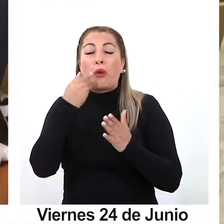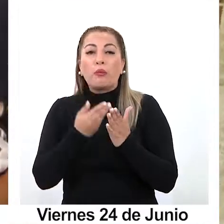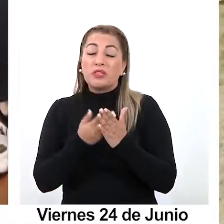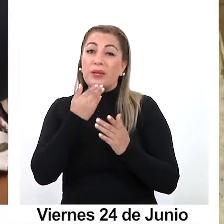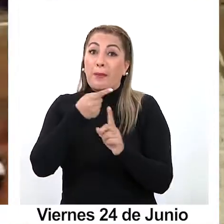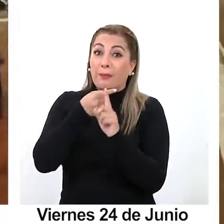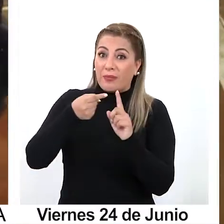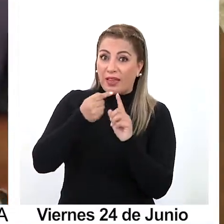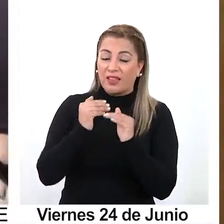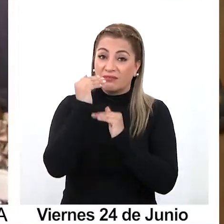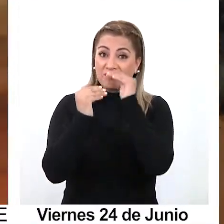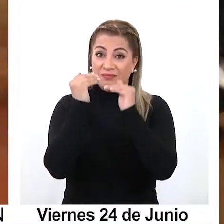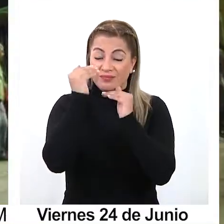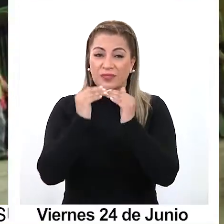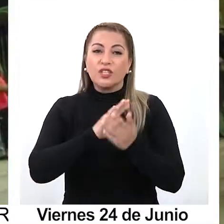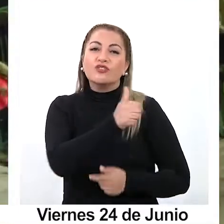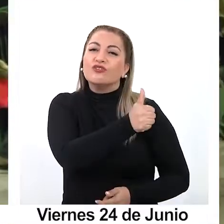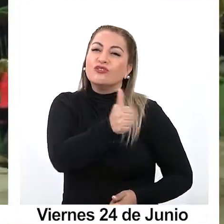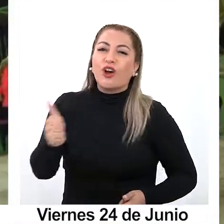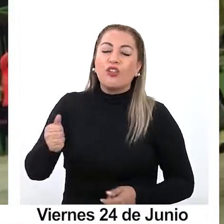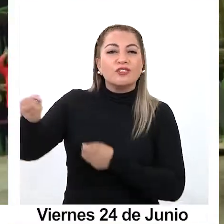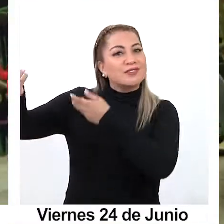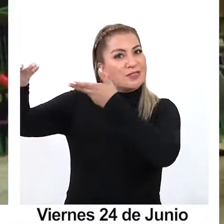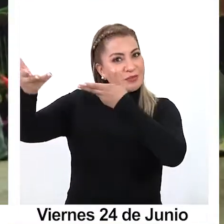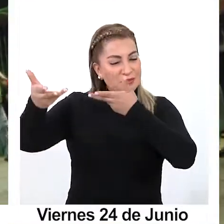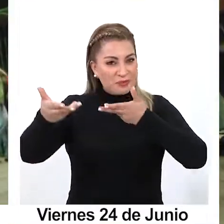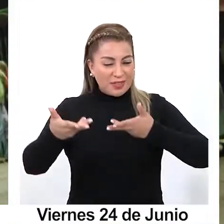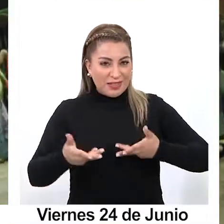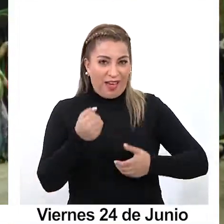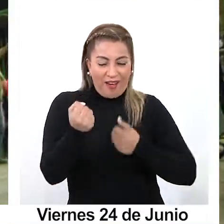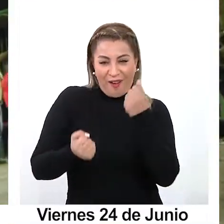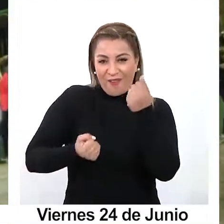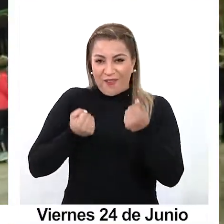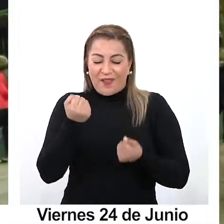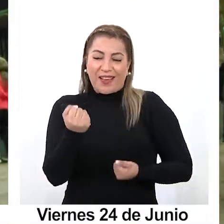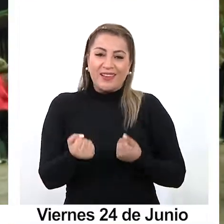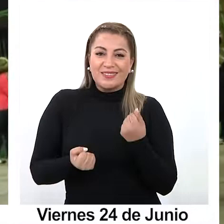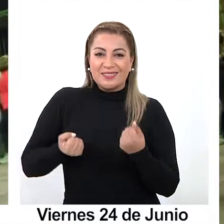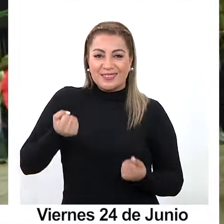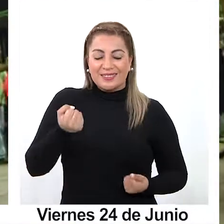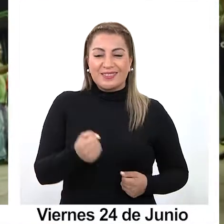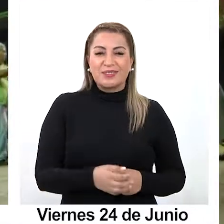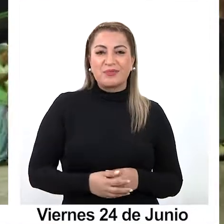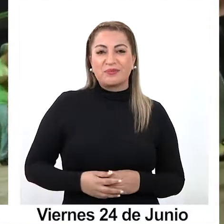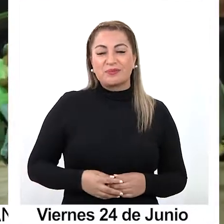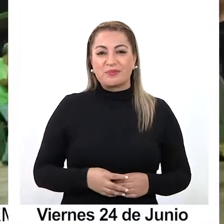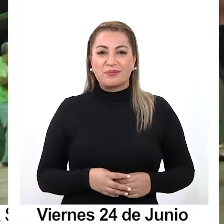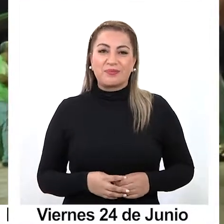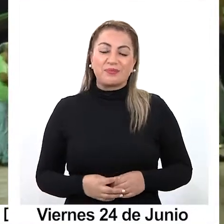o avanzados. Todos están invitados a bailar salsa.